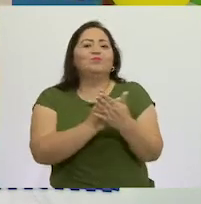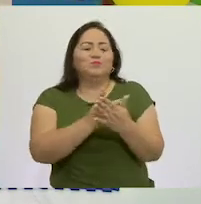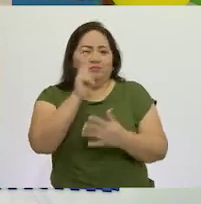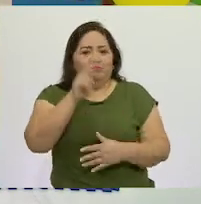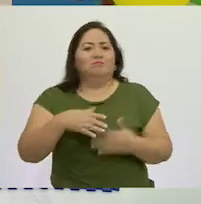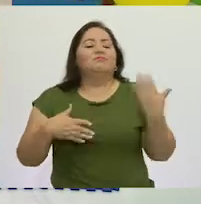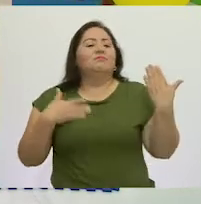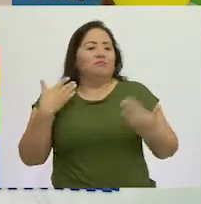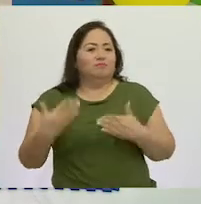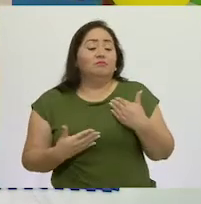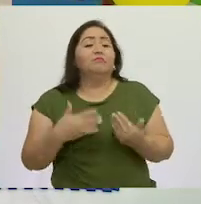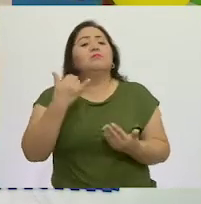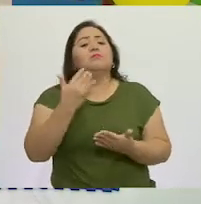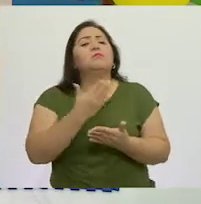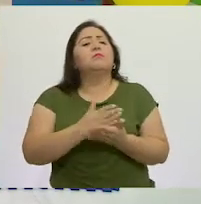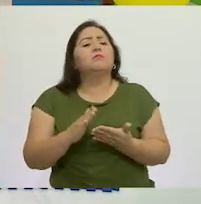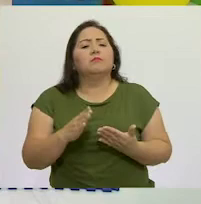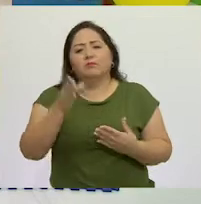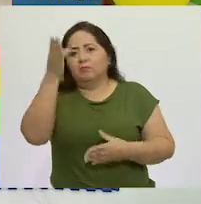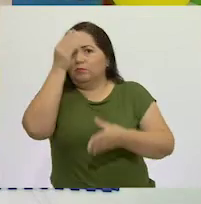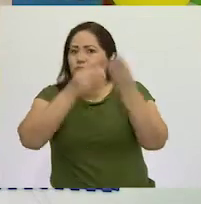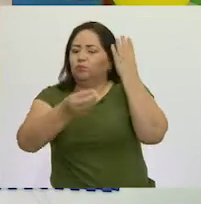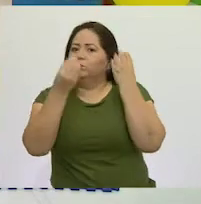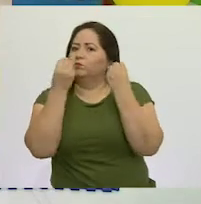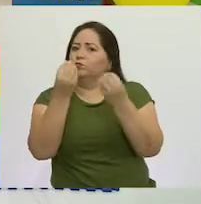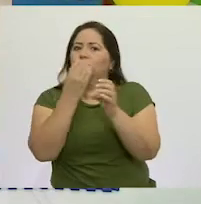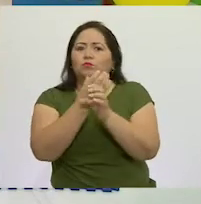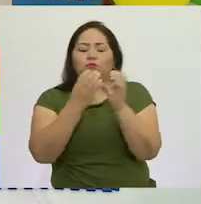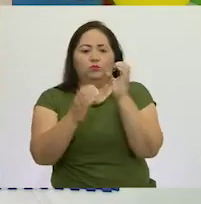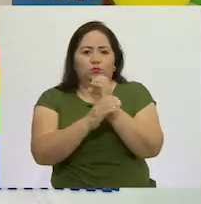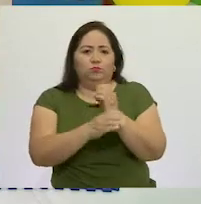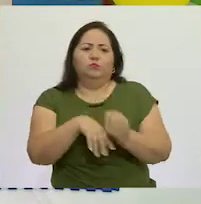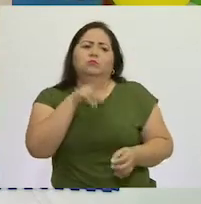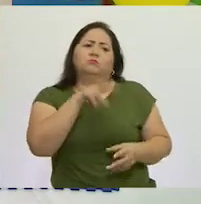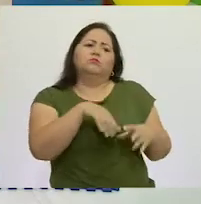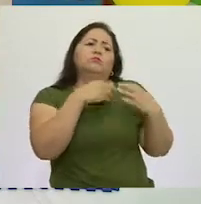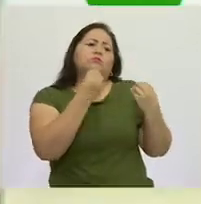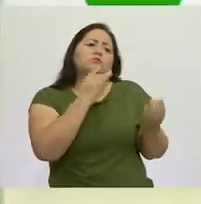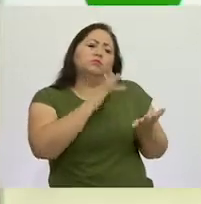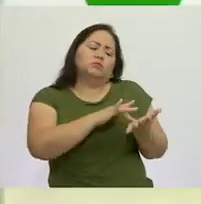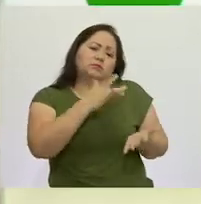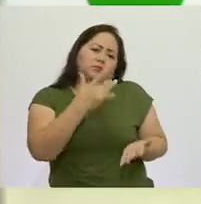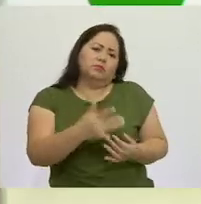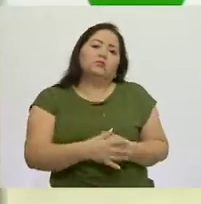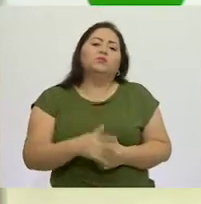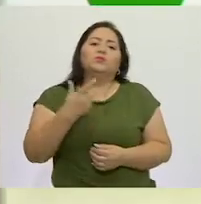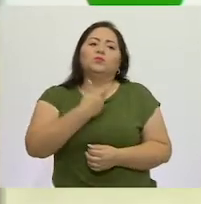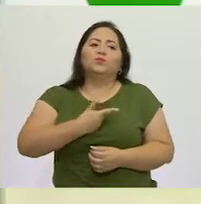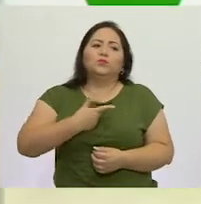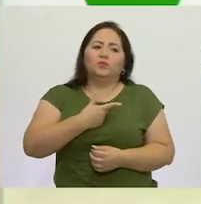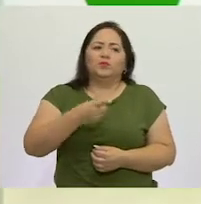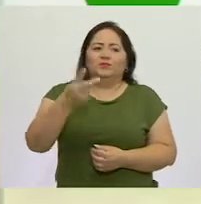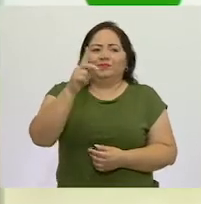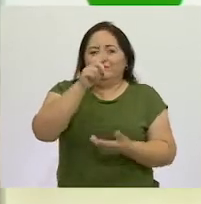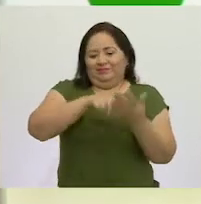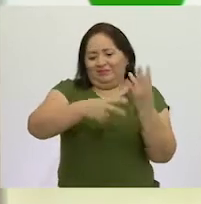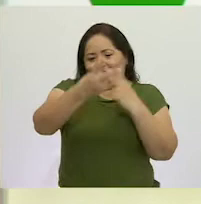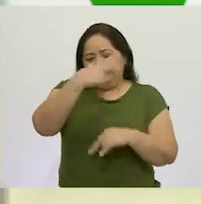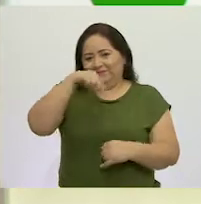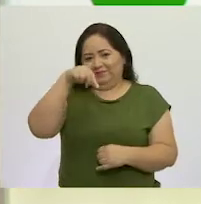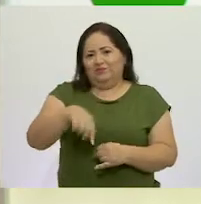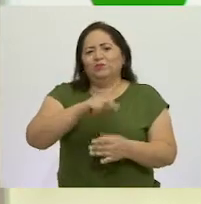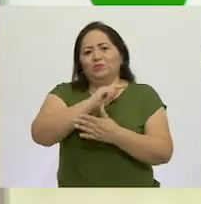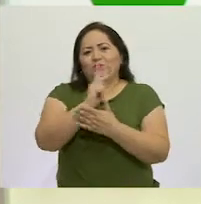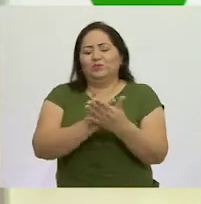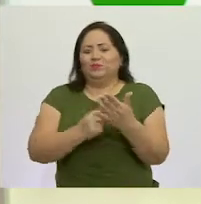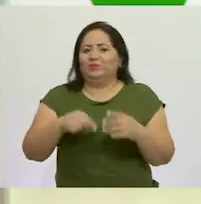Estuvo divertido y además aprendimos muchas cosas. Muchas gracias. Un placer haber estado con ustedes en este